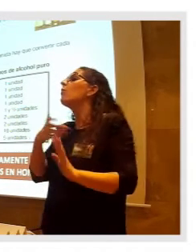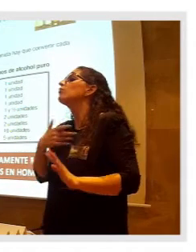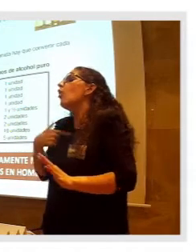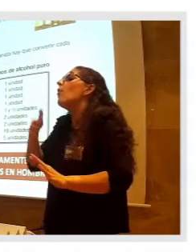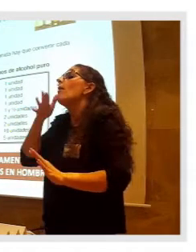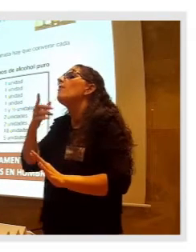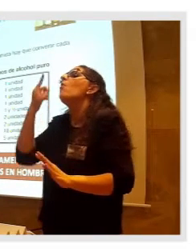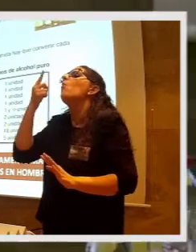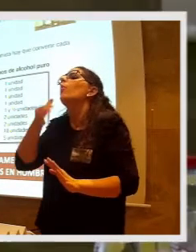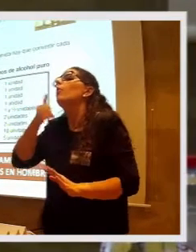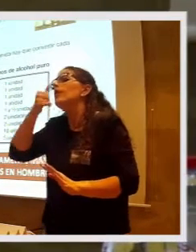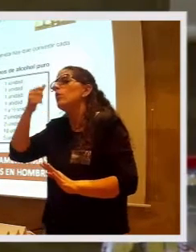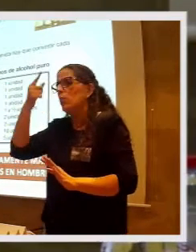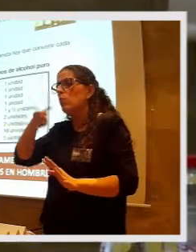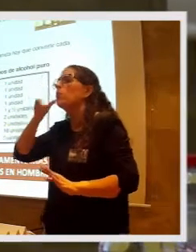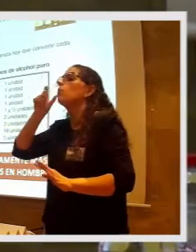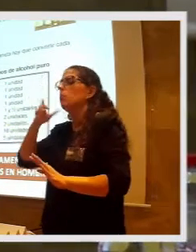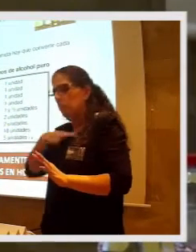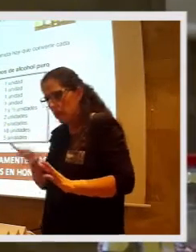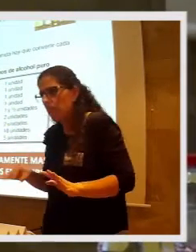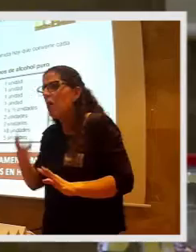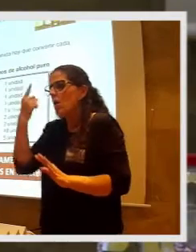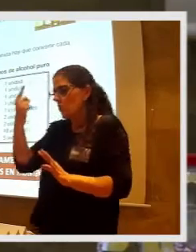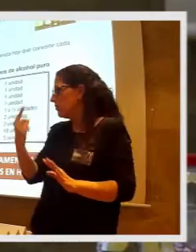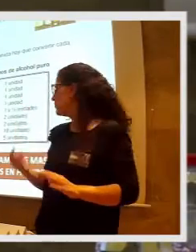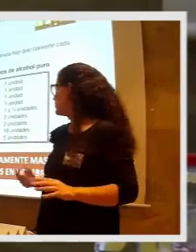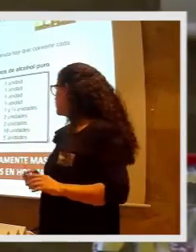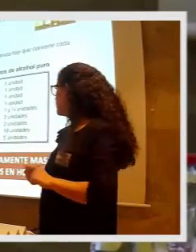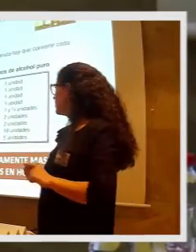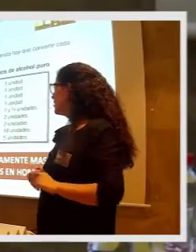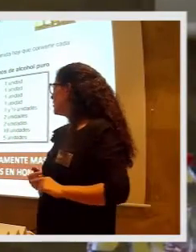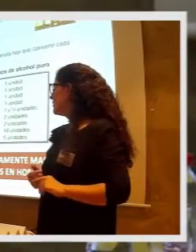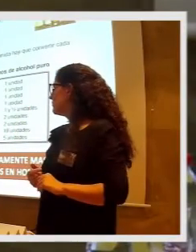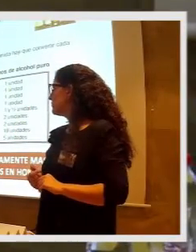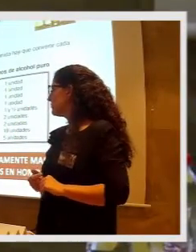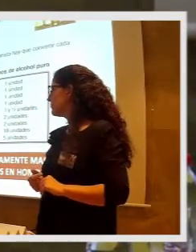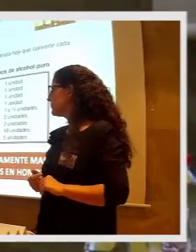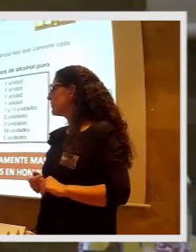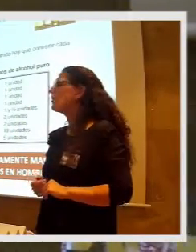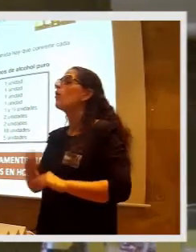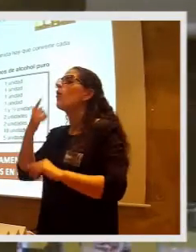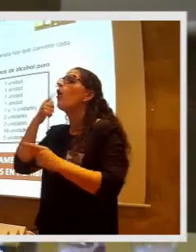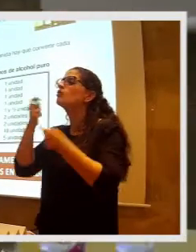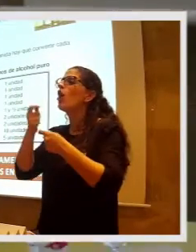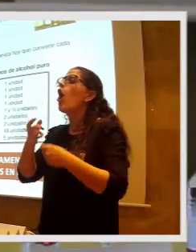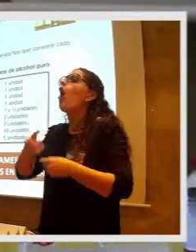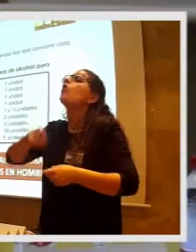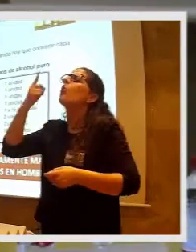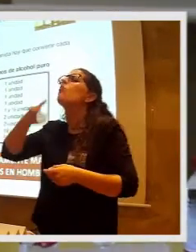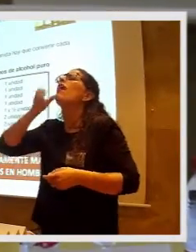porque podríamos, y ahí veis a qué corresponde una unidad. Y cuidado con lo de me he tomado una copa de qué